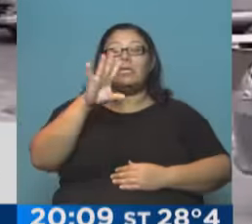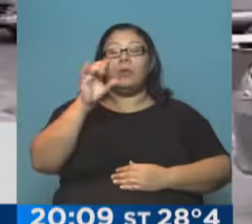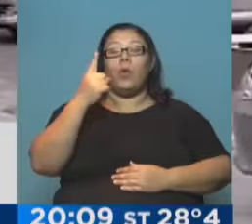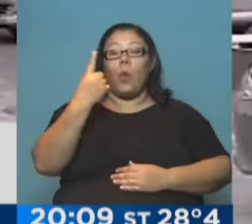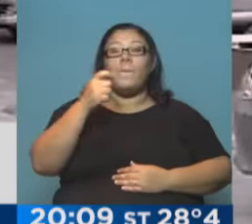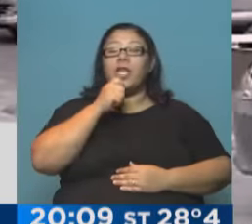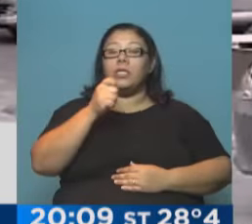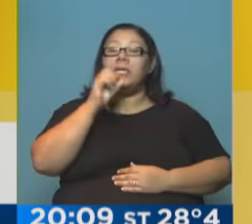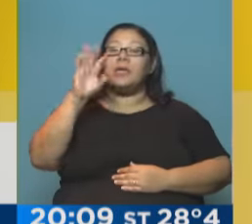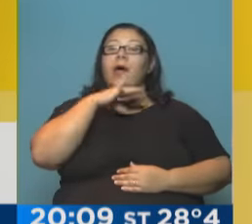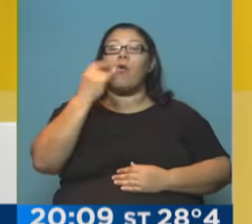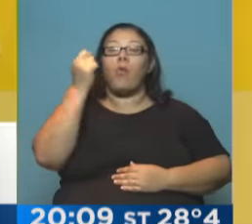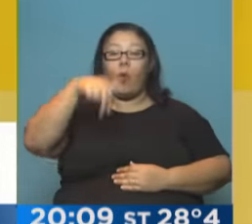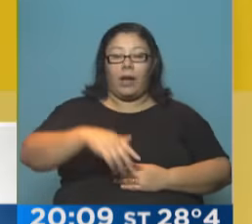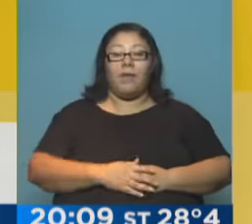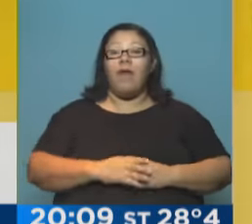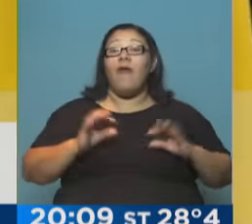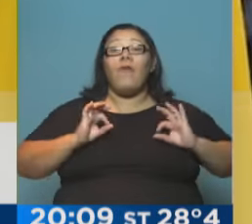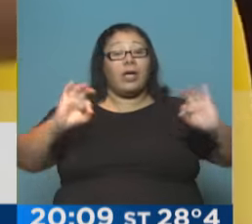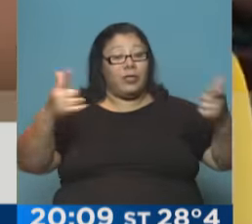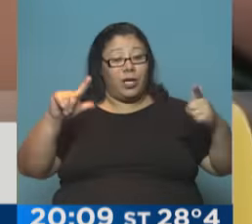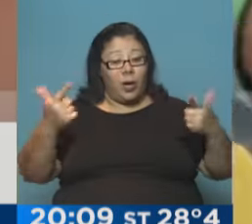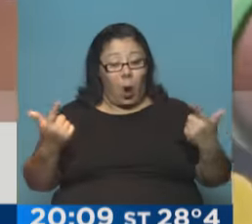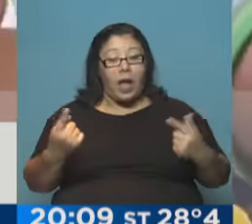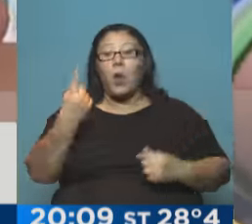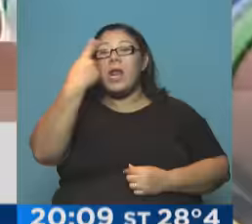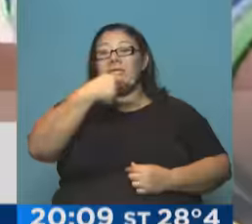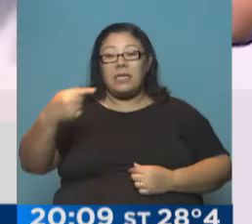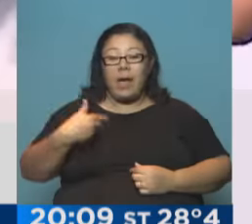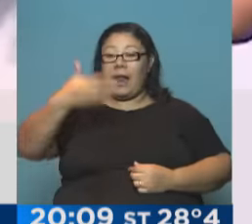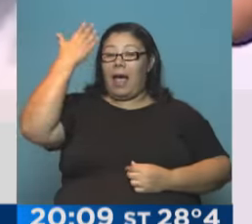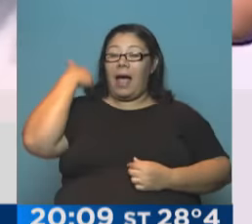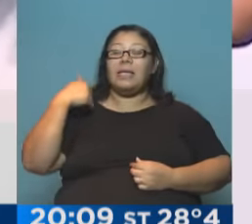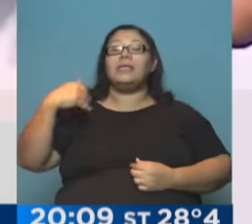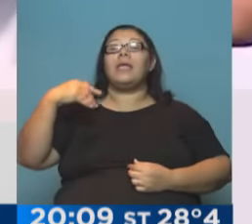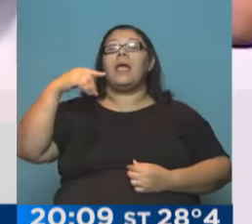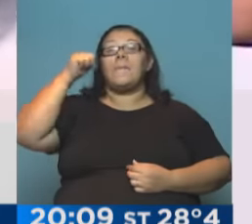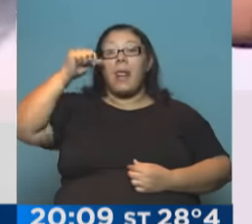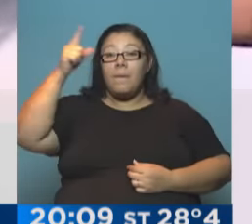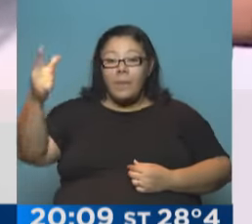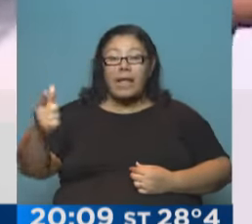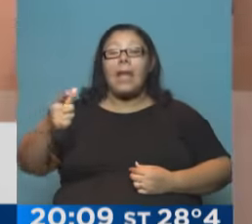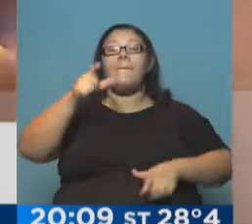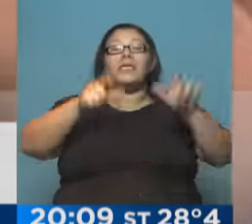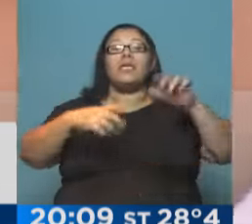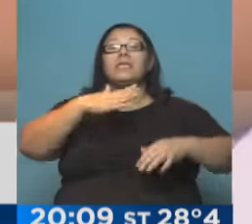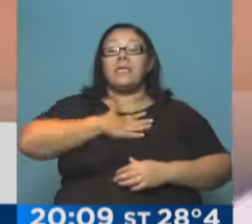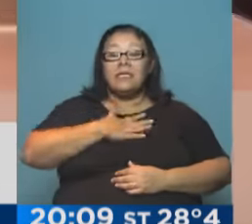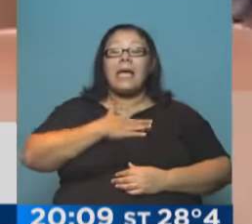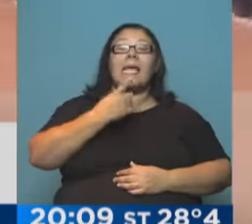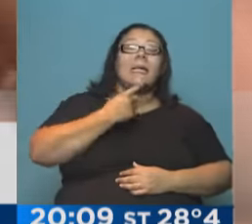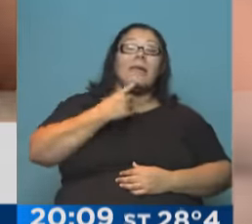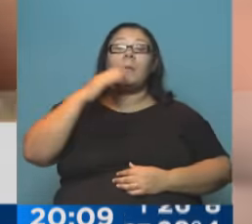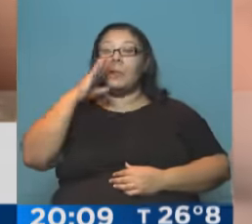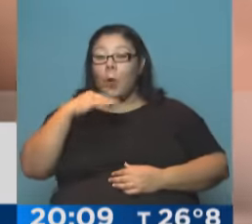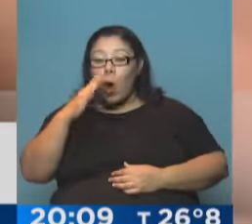La pasión por el Superclásico no se toma vacaciones y al igual que hace una semana en Mar del Plata, los hinchas respaldan y se lo hacen saber a los jugadores